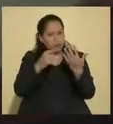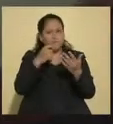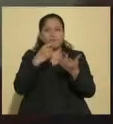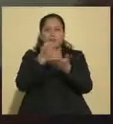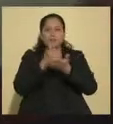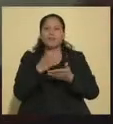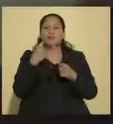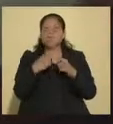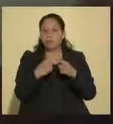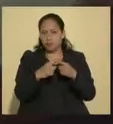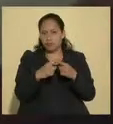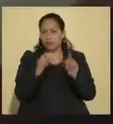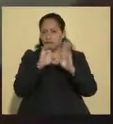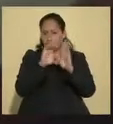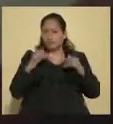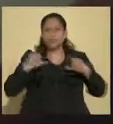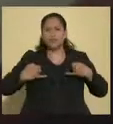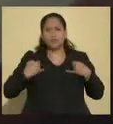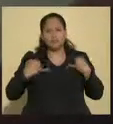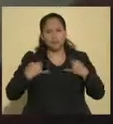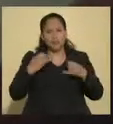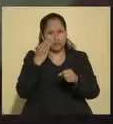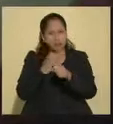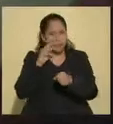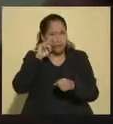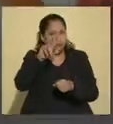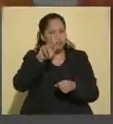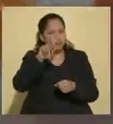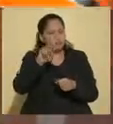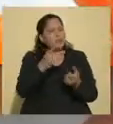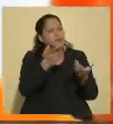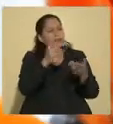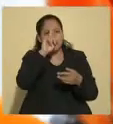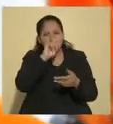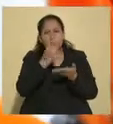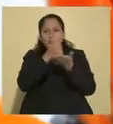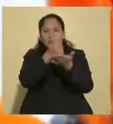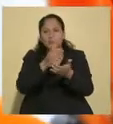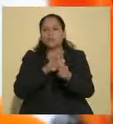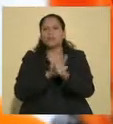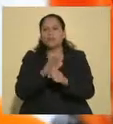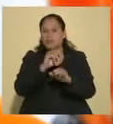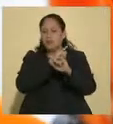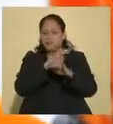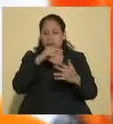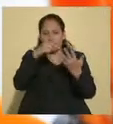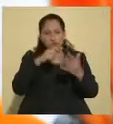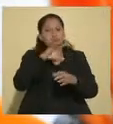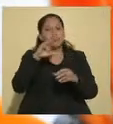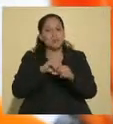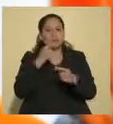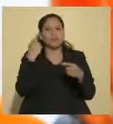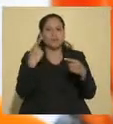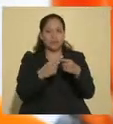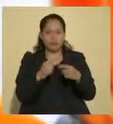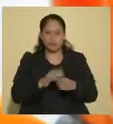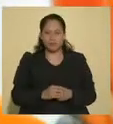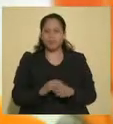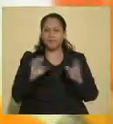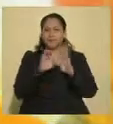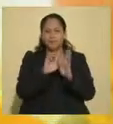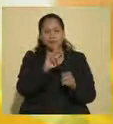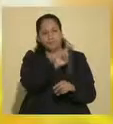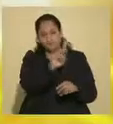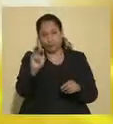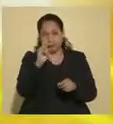Si nos están viendo adolescentes, ¿cuál debe de ser el tip para llevar una información un poco más integral? Mira, yo creo que todos los